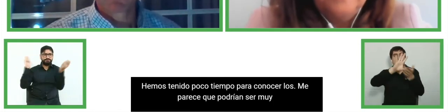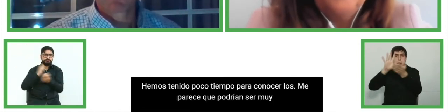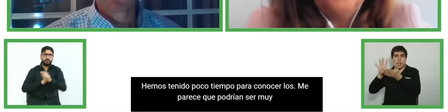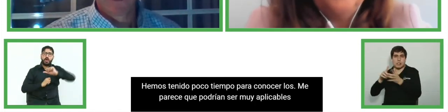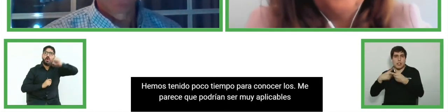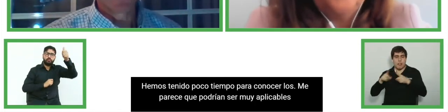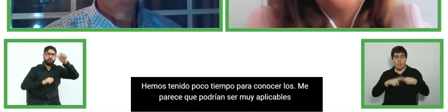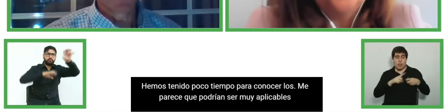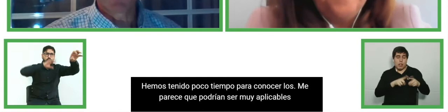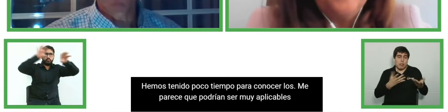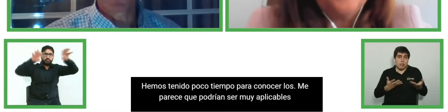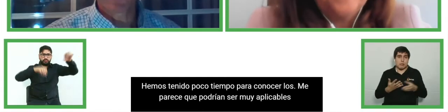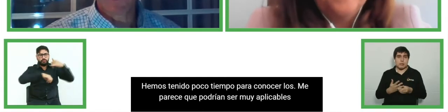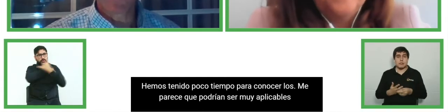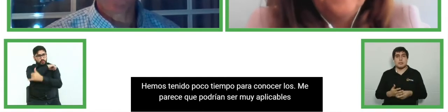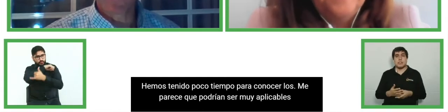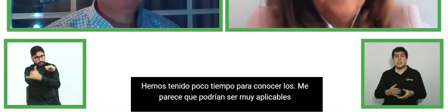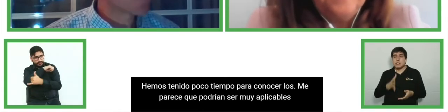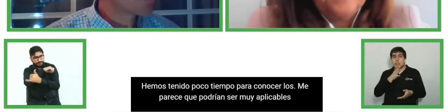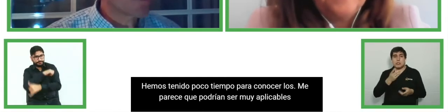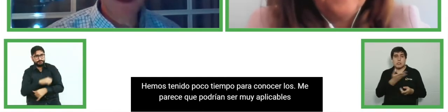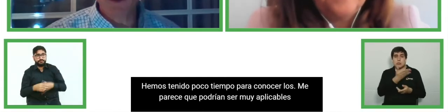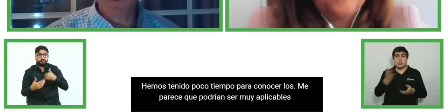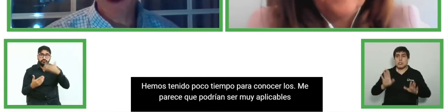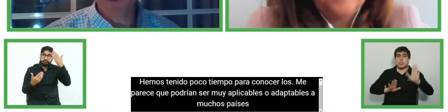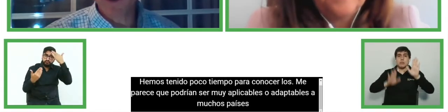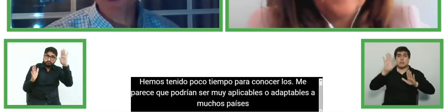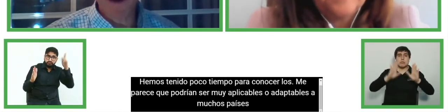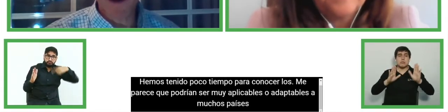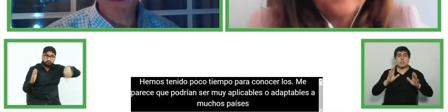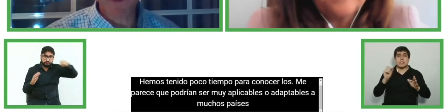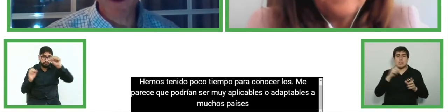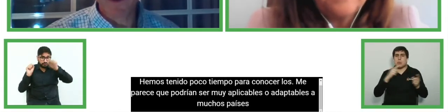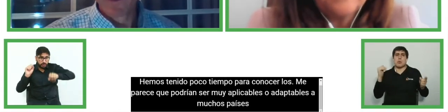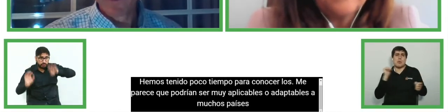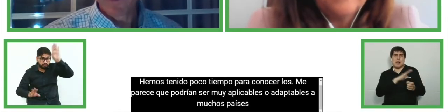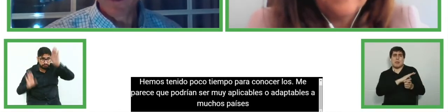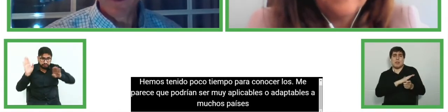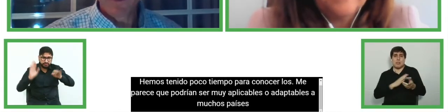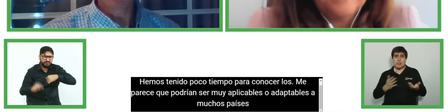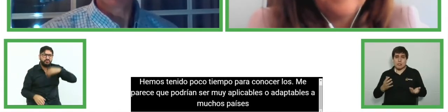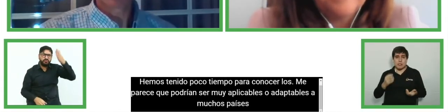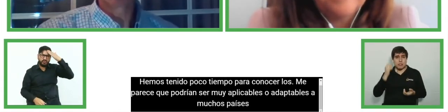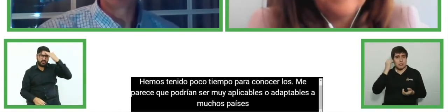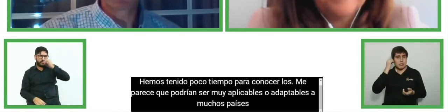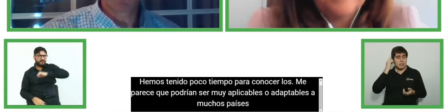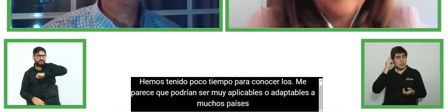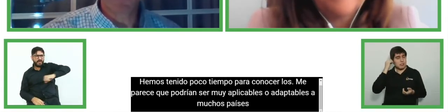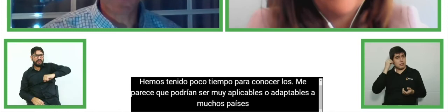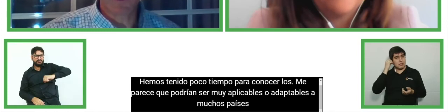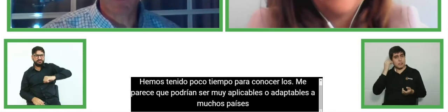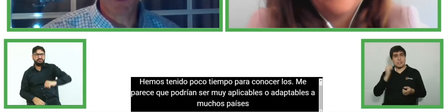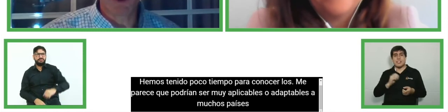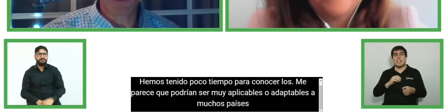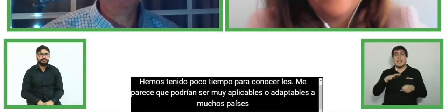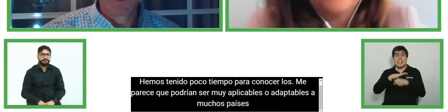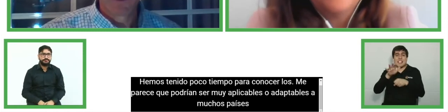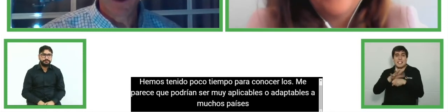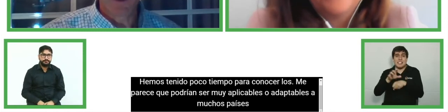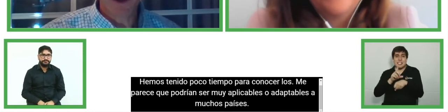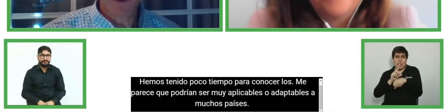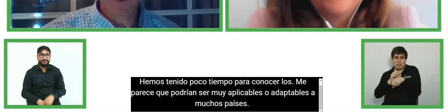países. Entonces, bueno, pues no sé si alguien quiere hacer algún comentario, una ronda súper rápida. 15 segundos podemos hacer, a lo